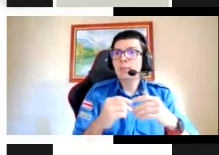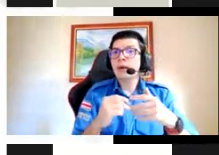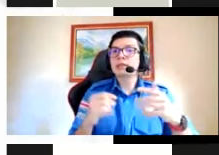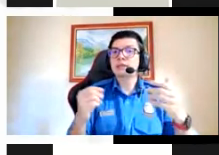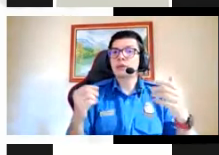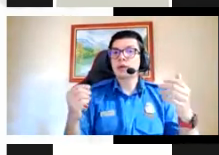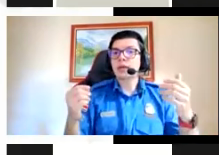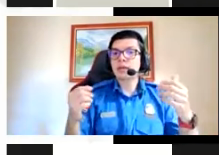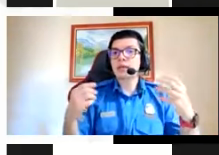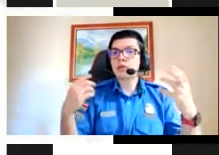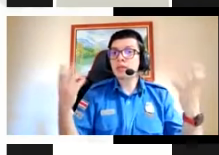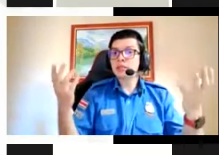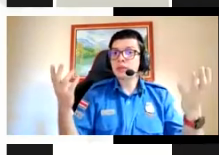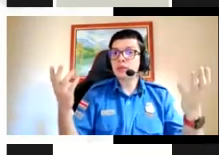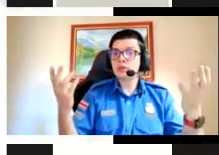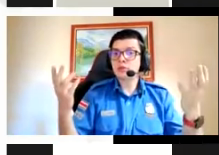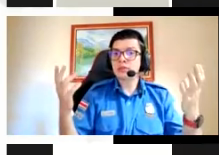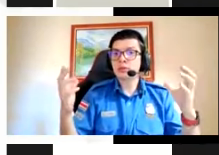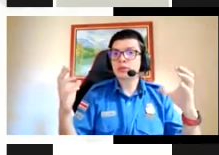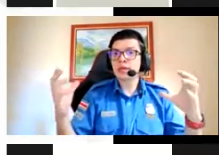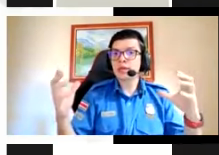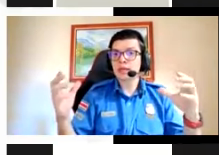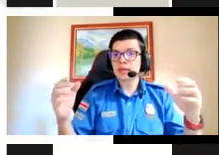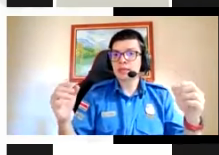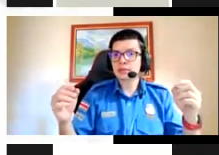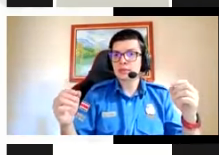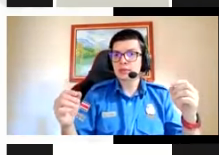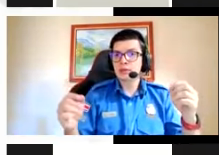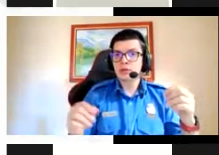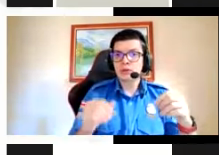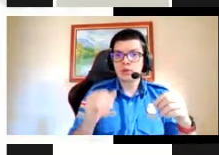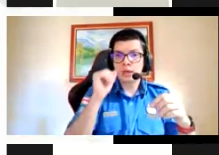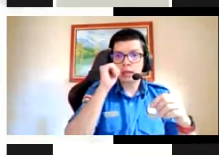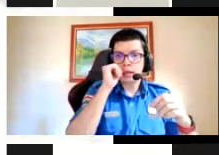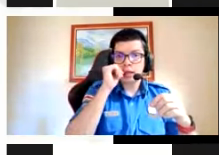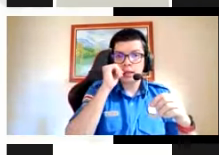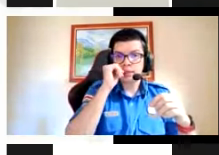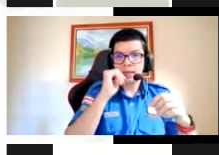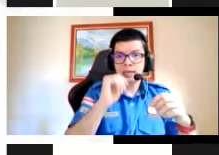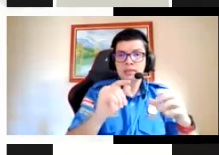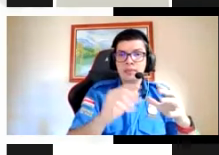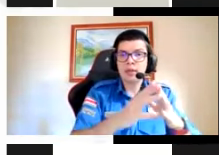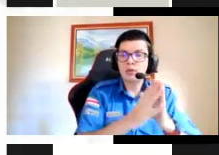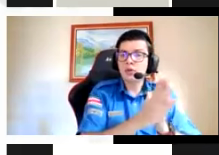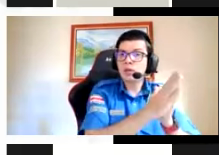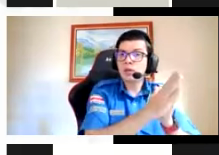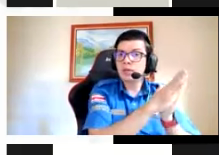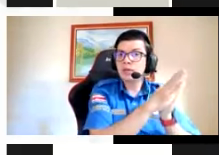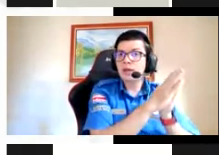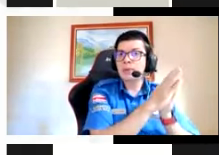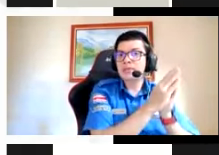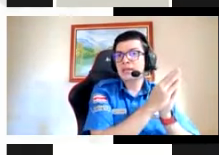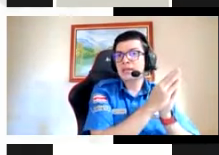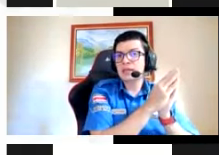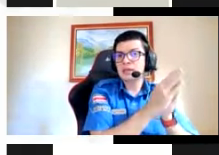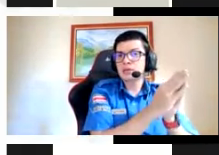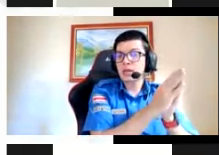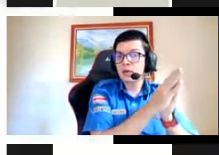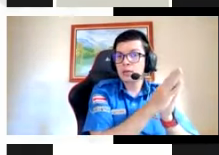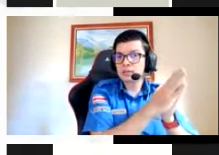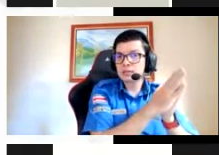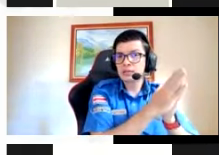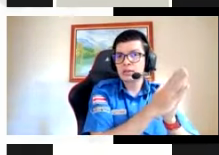¿qué más o qué tanto más peligroso va a ser un tanque de gas? ¿Ok? Este tanque, si mal no recuerdo, tiene una capacidad de